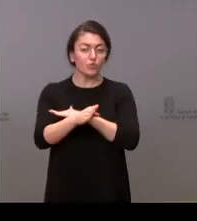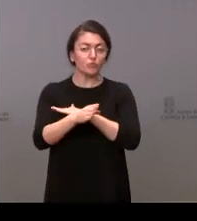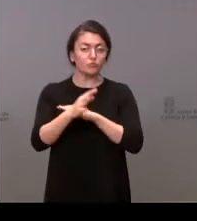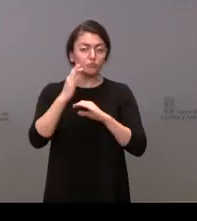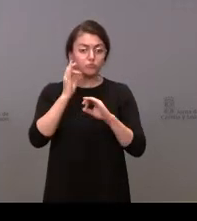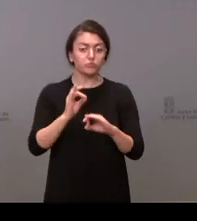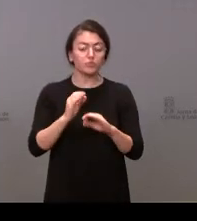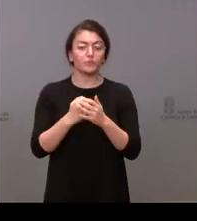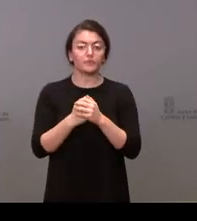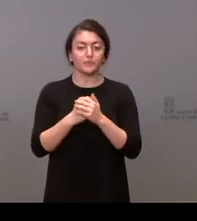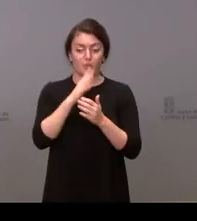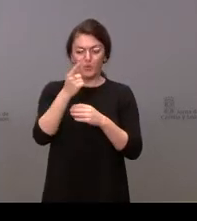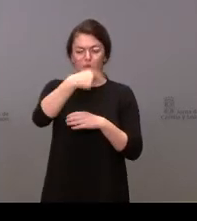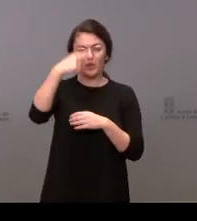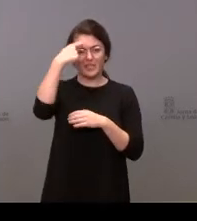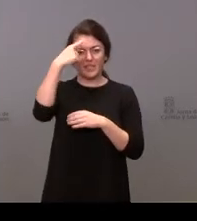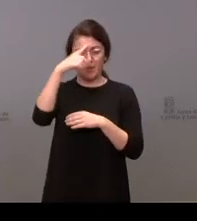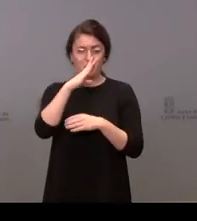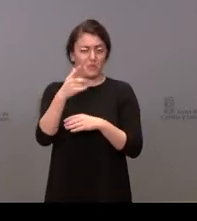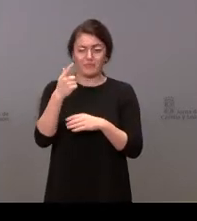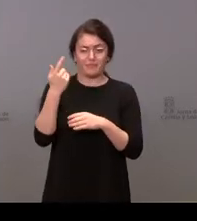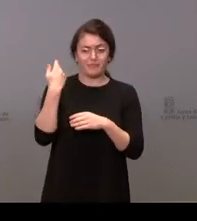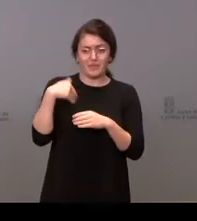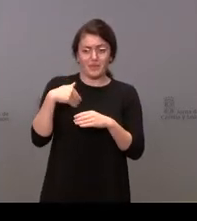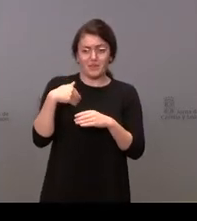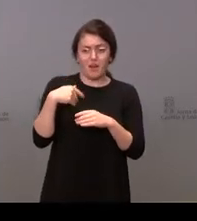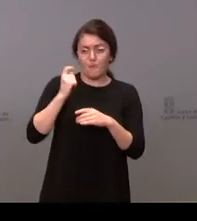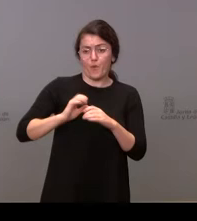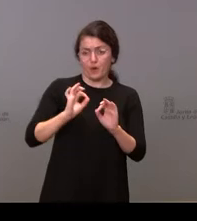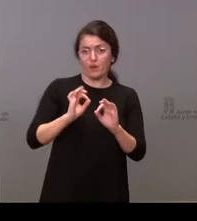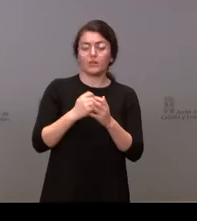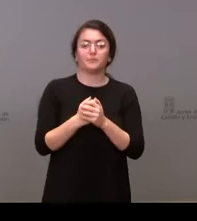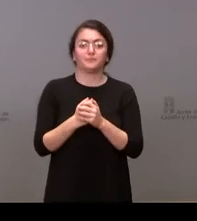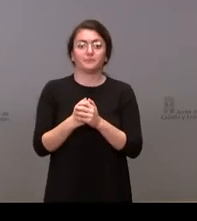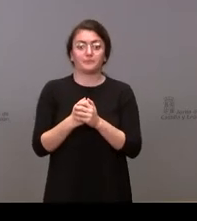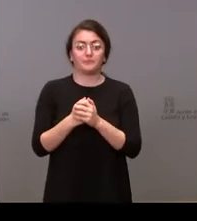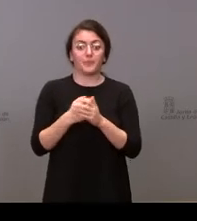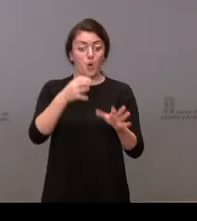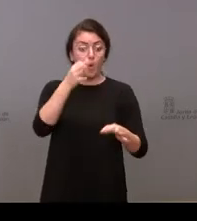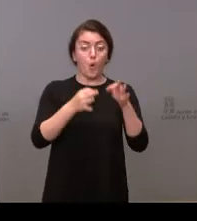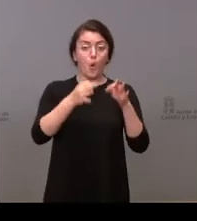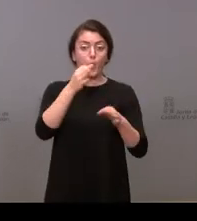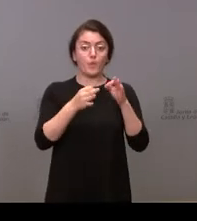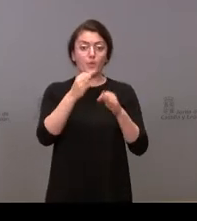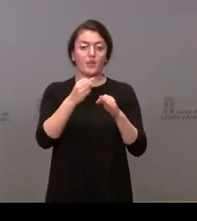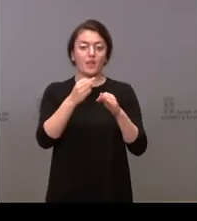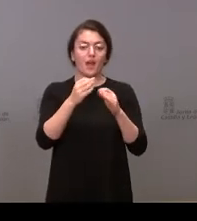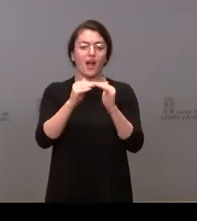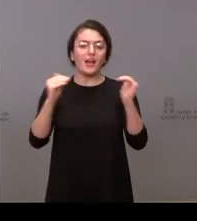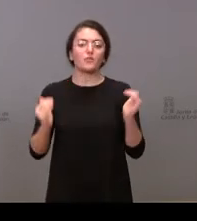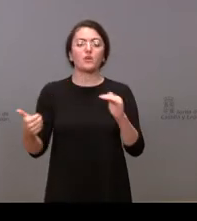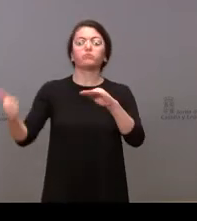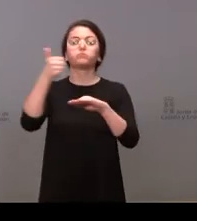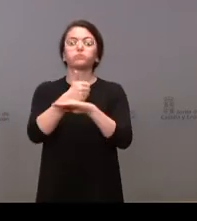perfectamente por el ejercicio de su profesión, de acuerdo con la jurisprudencia del Tribunal Supremo y la doctrina también de los consejos y